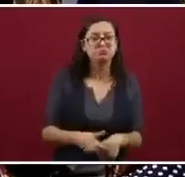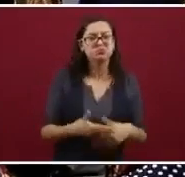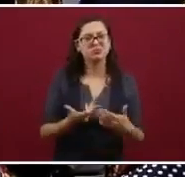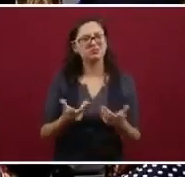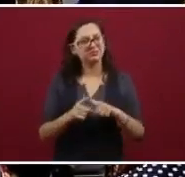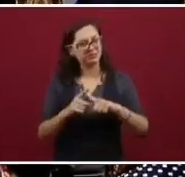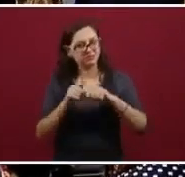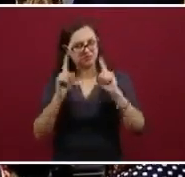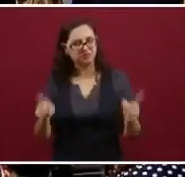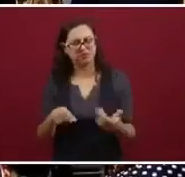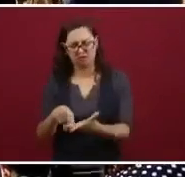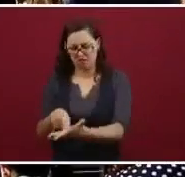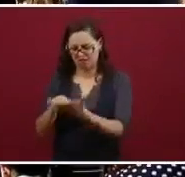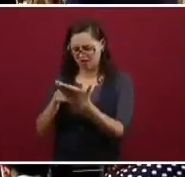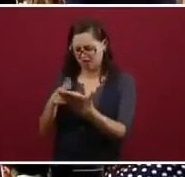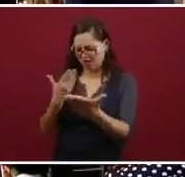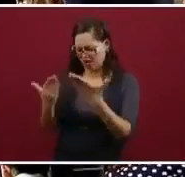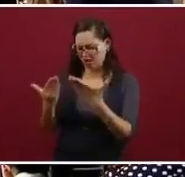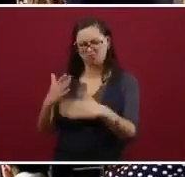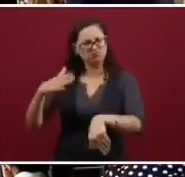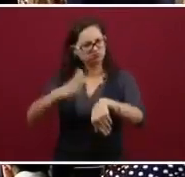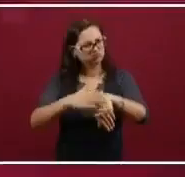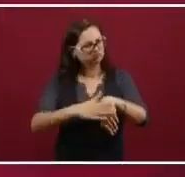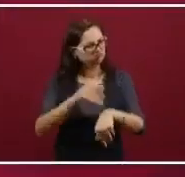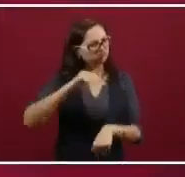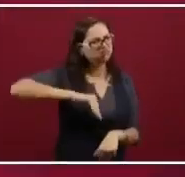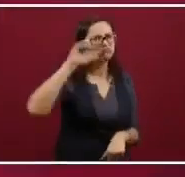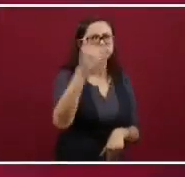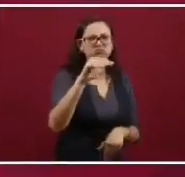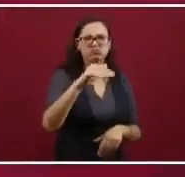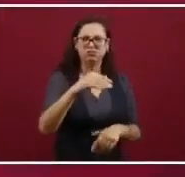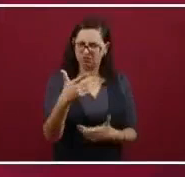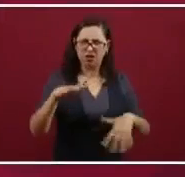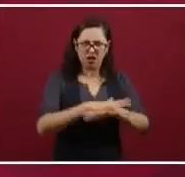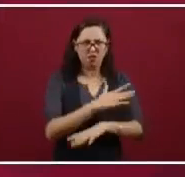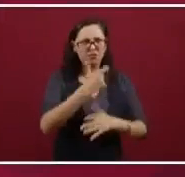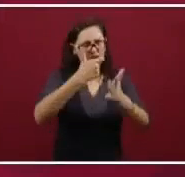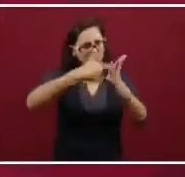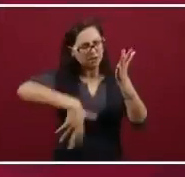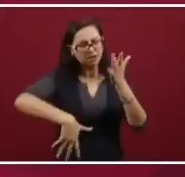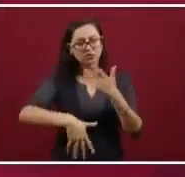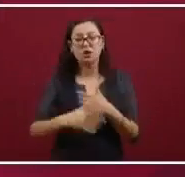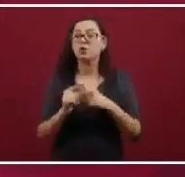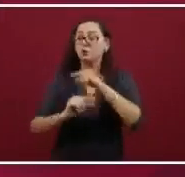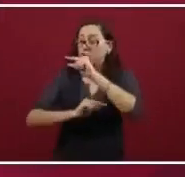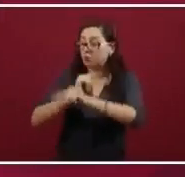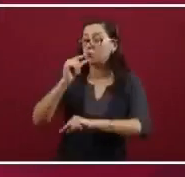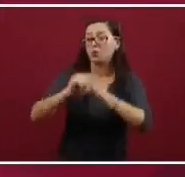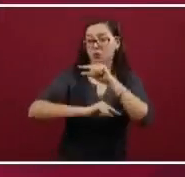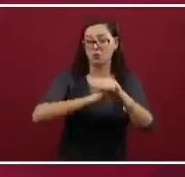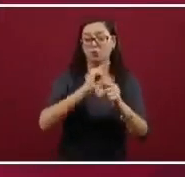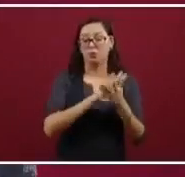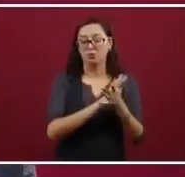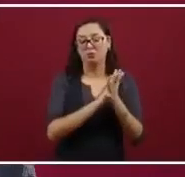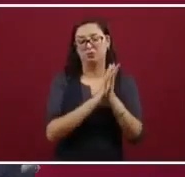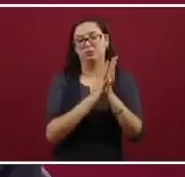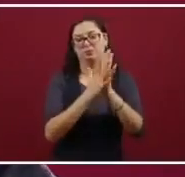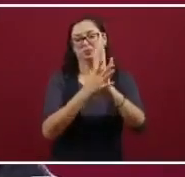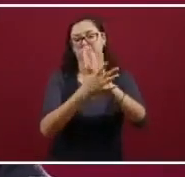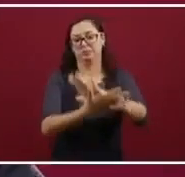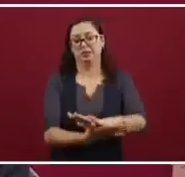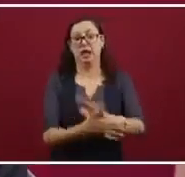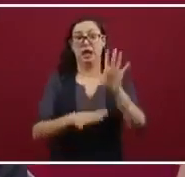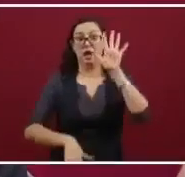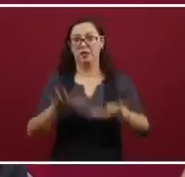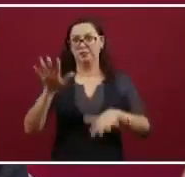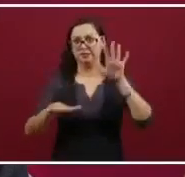porque tiene una referencia con la cual exigir, eso va cambiando el mercado paulatinamente, a veces más rápido de lo que uno se imagina. Ya